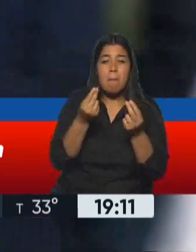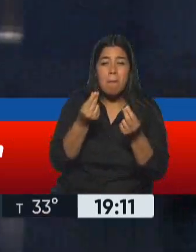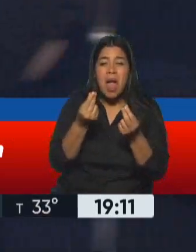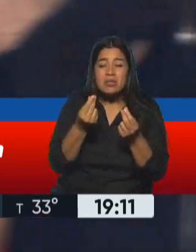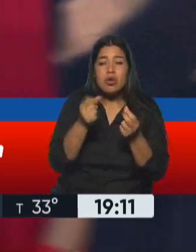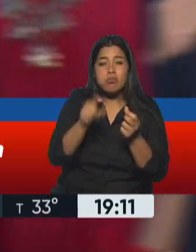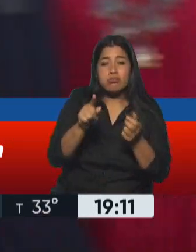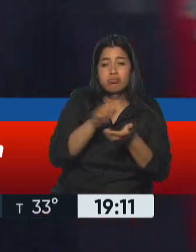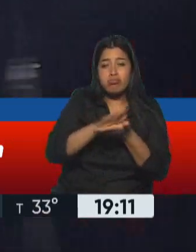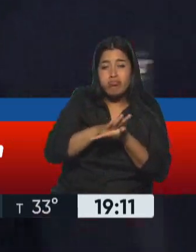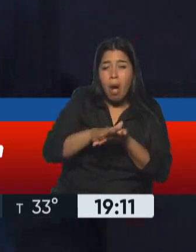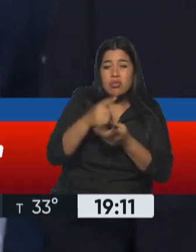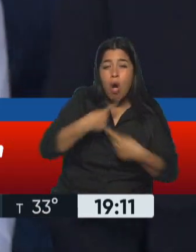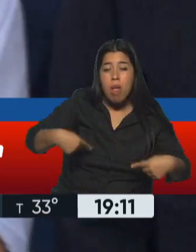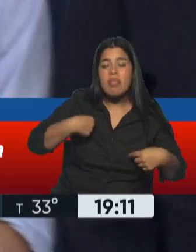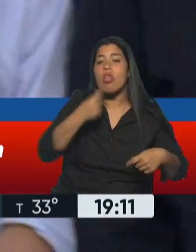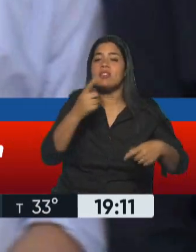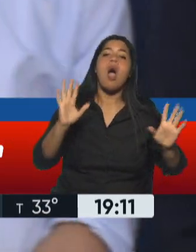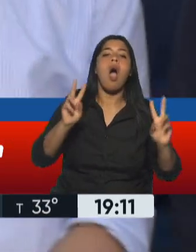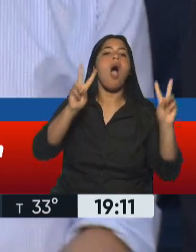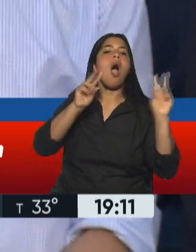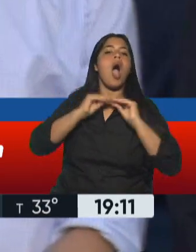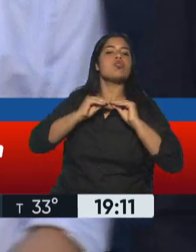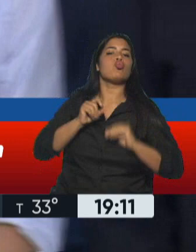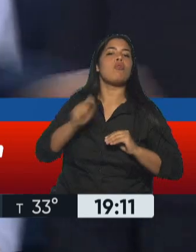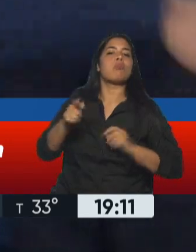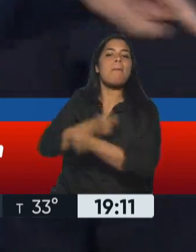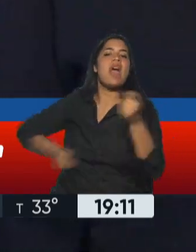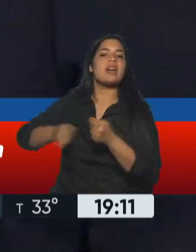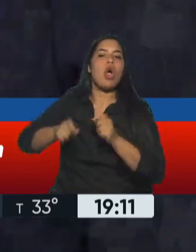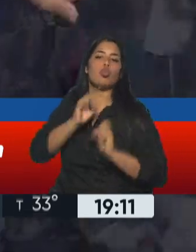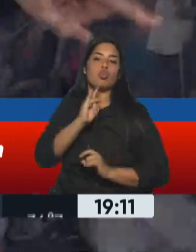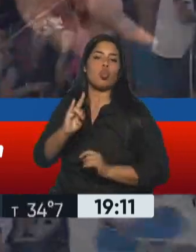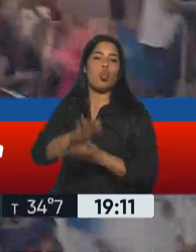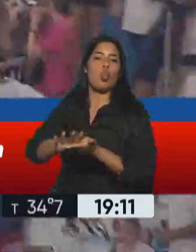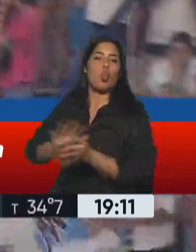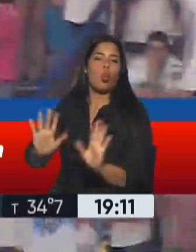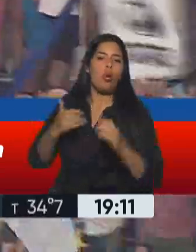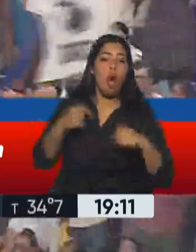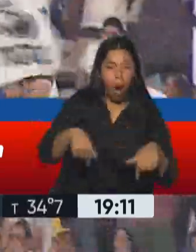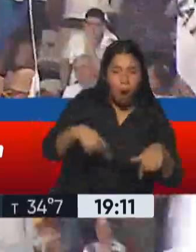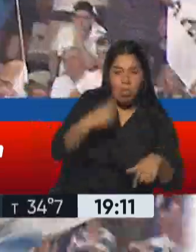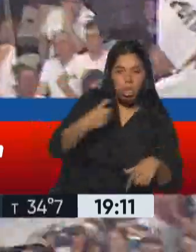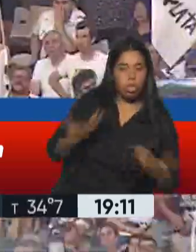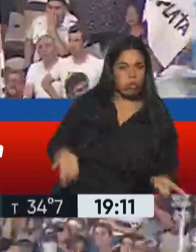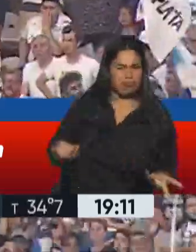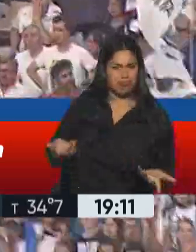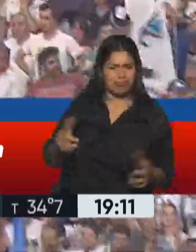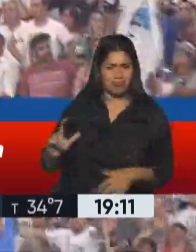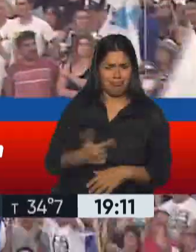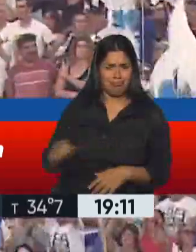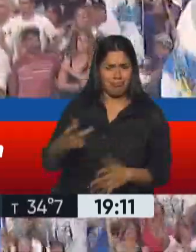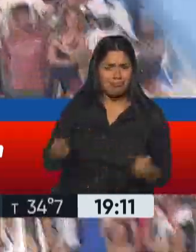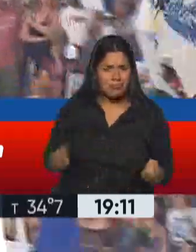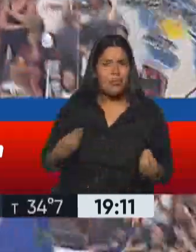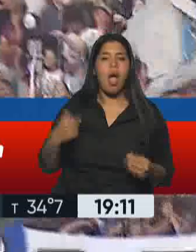es, bueno, ese es un tema de mercado y el mercado lo va a resolver. Y ahora se han dado cuenta de la barbaridad que han dicho y empiezan a hablar